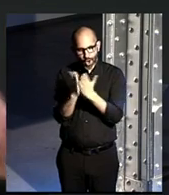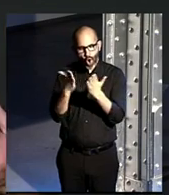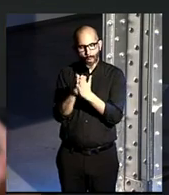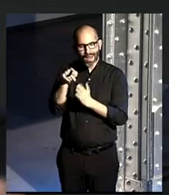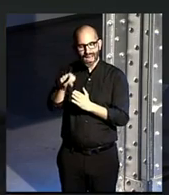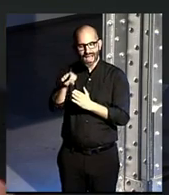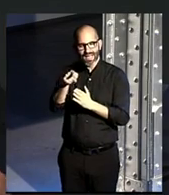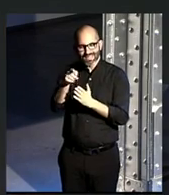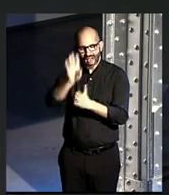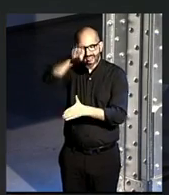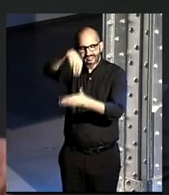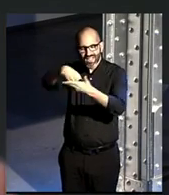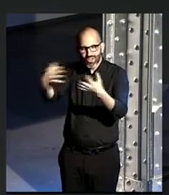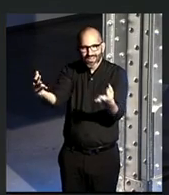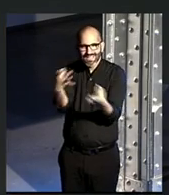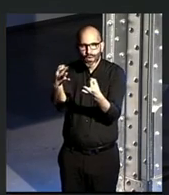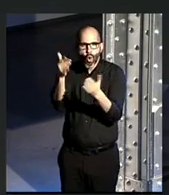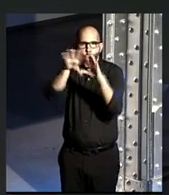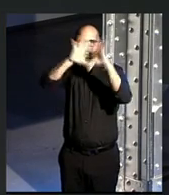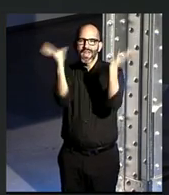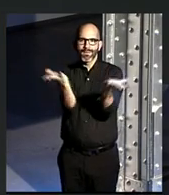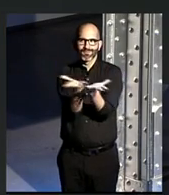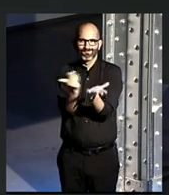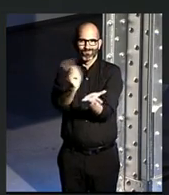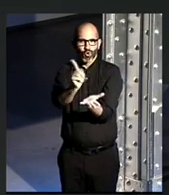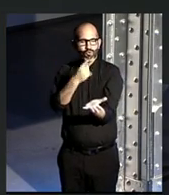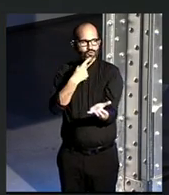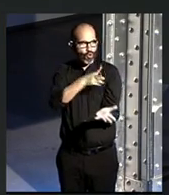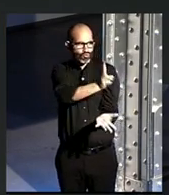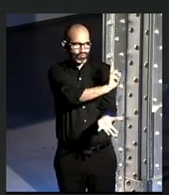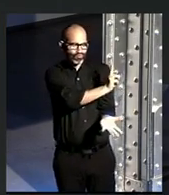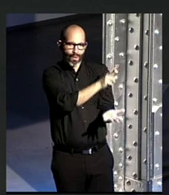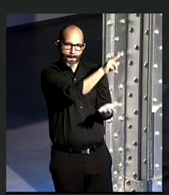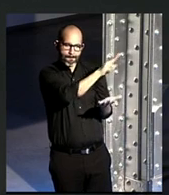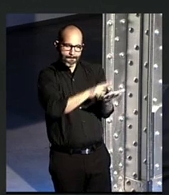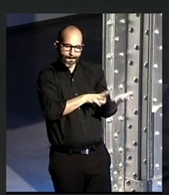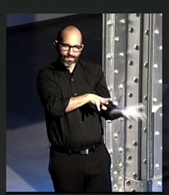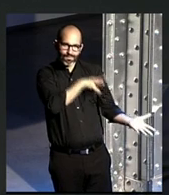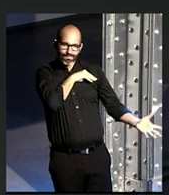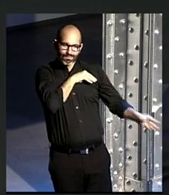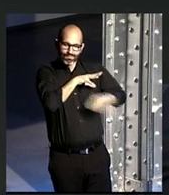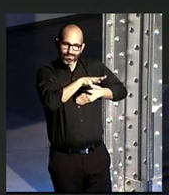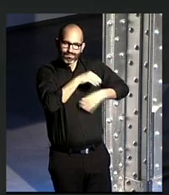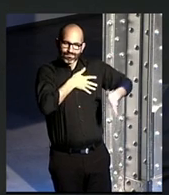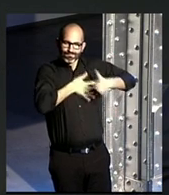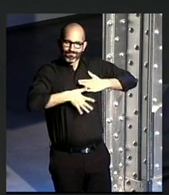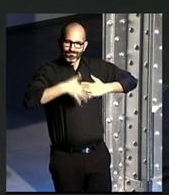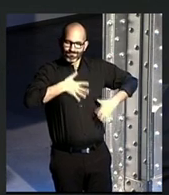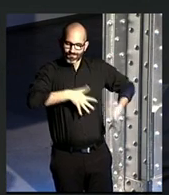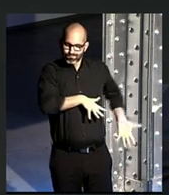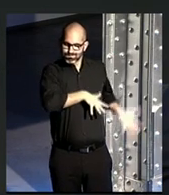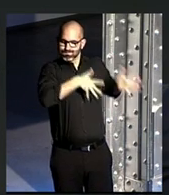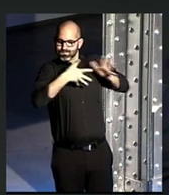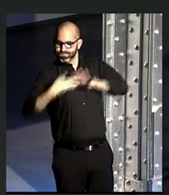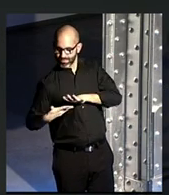las sensaciones que me provocó a mí Julio Verne cuando lo leí cuando era un niño. En cuanto